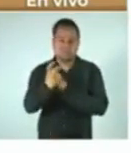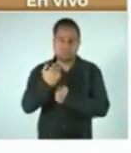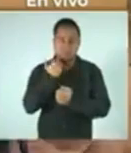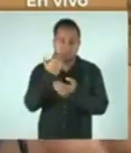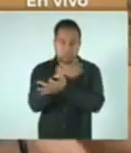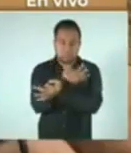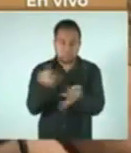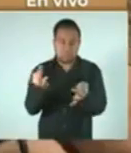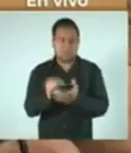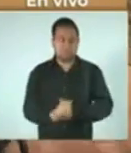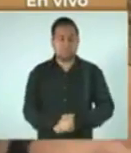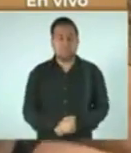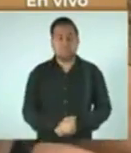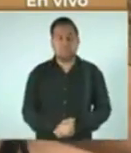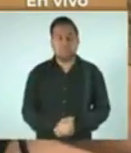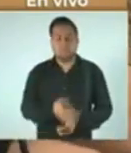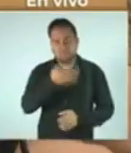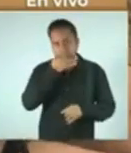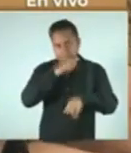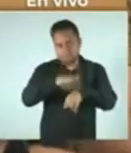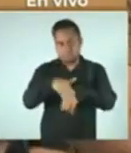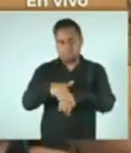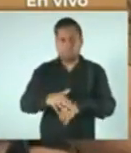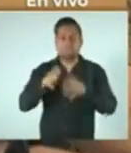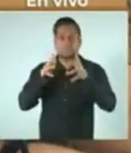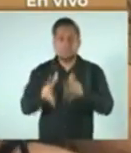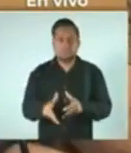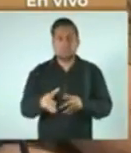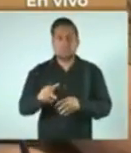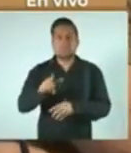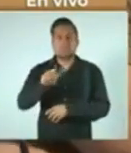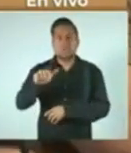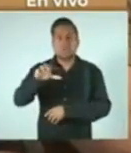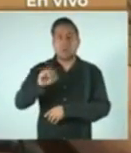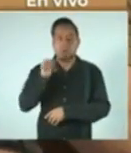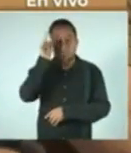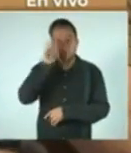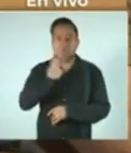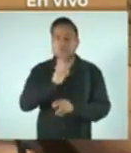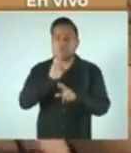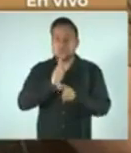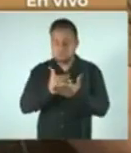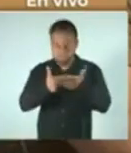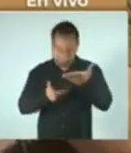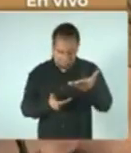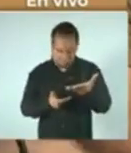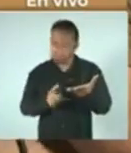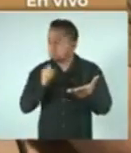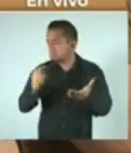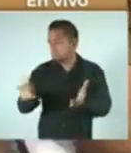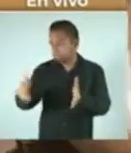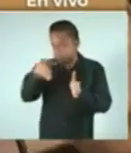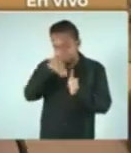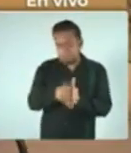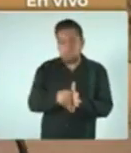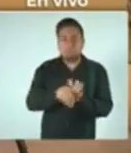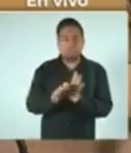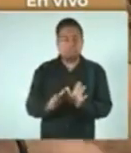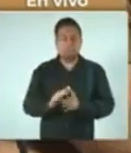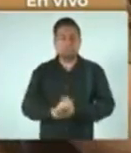y que tengan conocimiento que ya Llano Guadalupe pues también ya contestó y forma parte de esta situación.